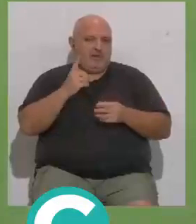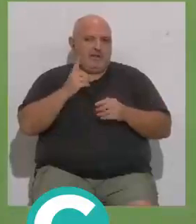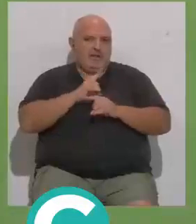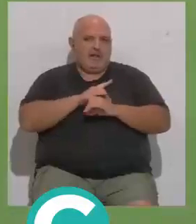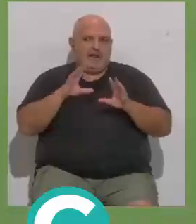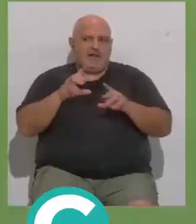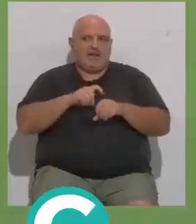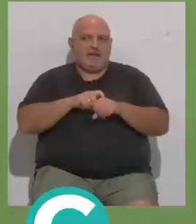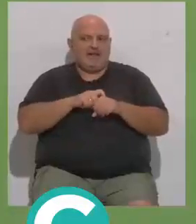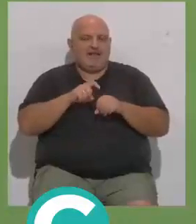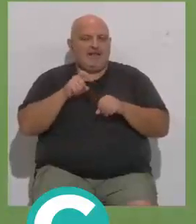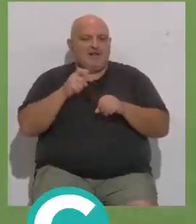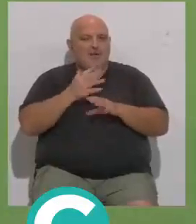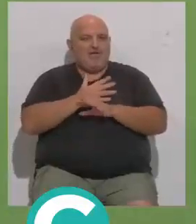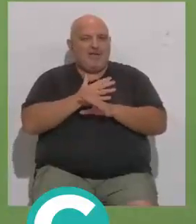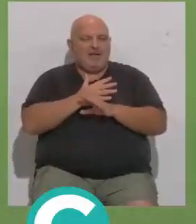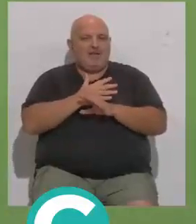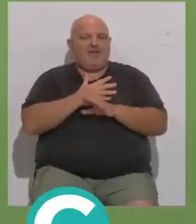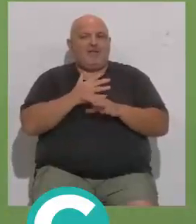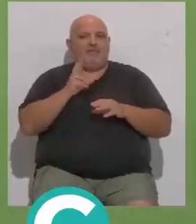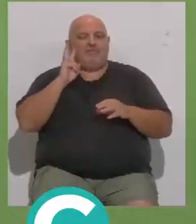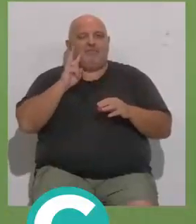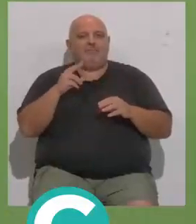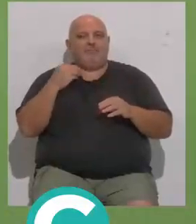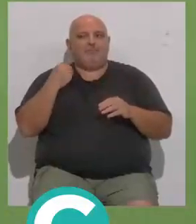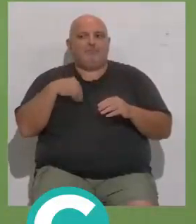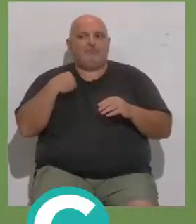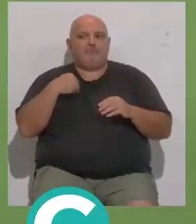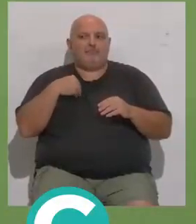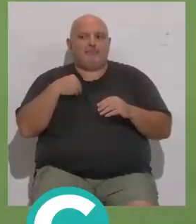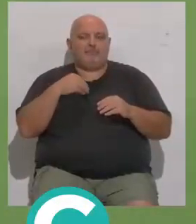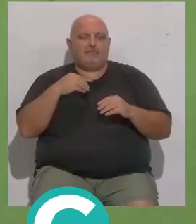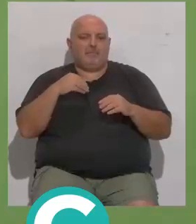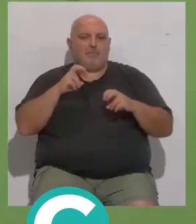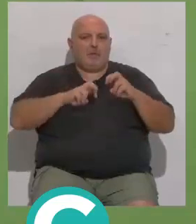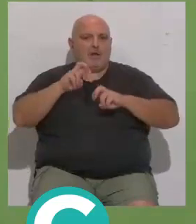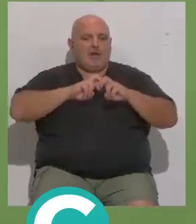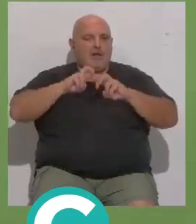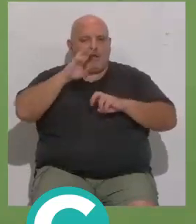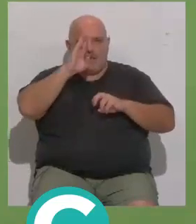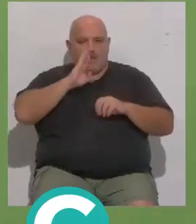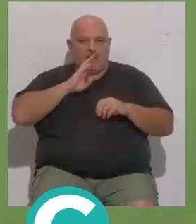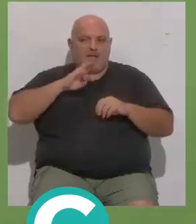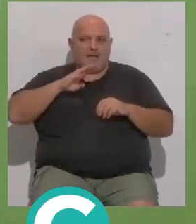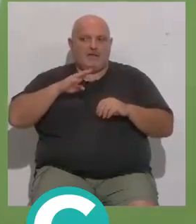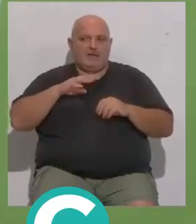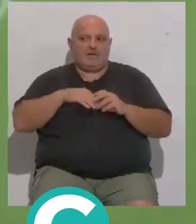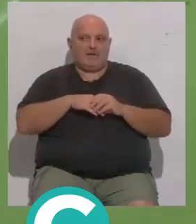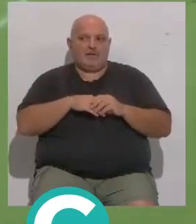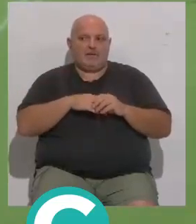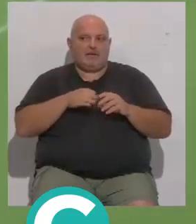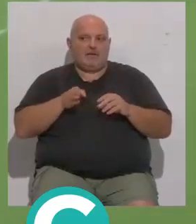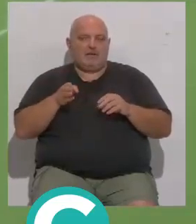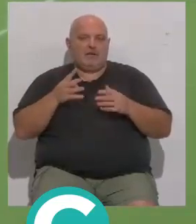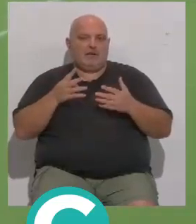clara lo que iba a ser la jugada, vemos cómo se va moviendo, y ese movimiento de Perú Ruiz, movimiento